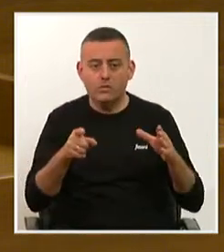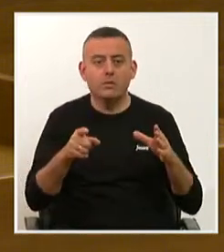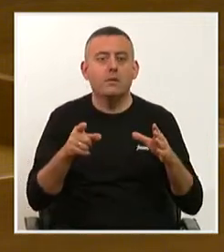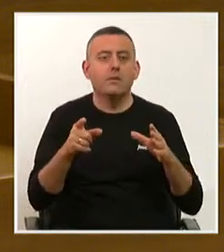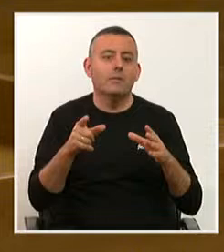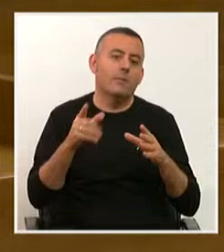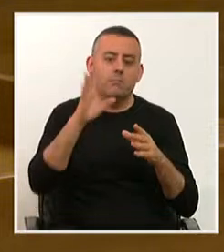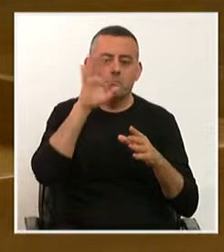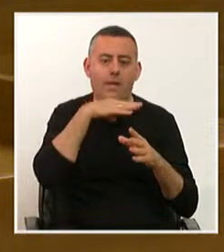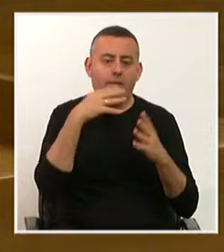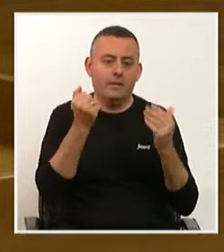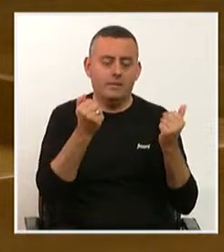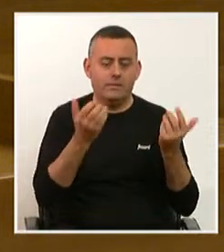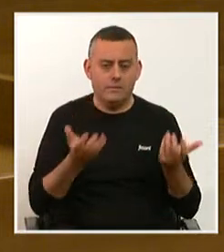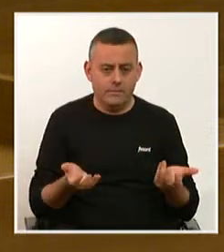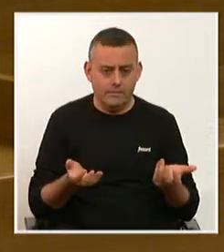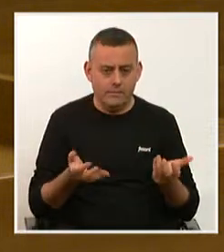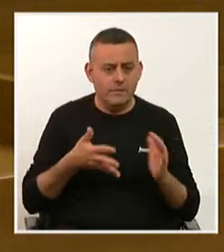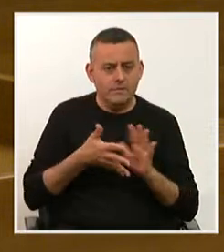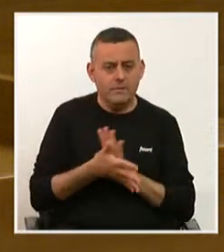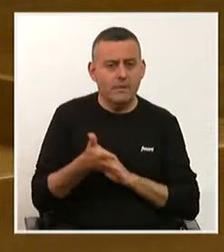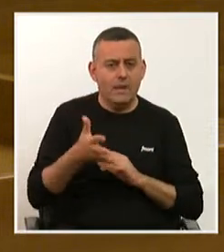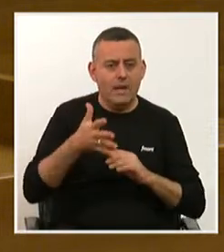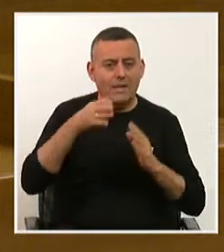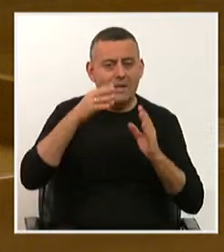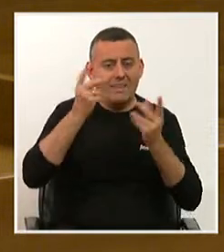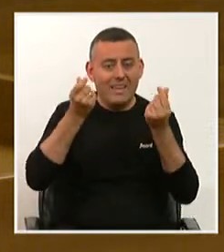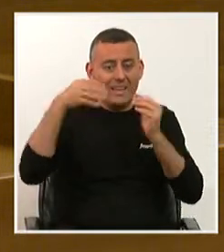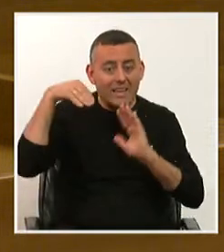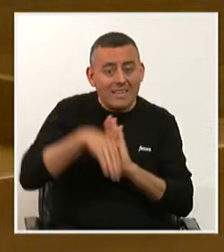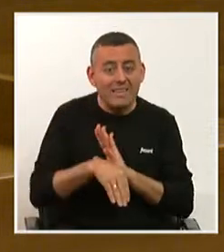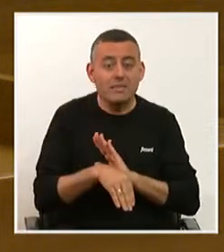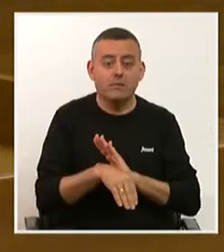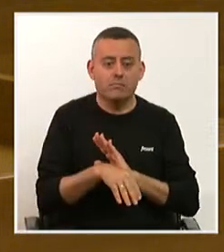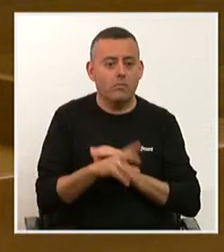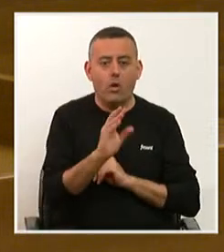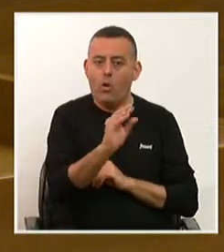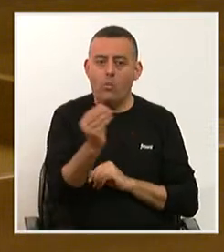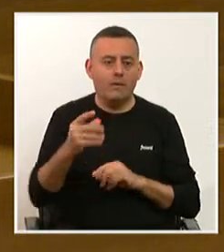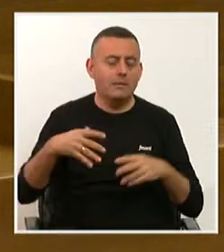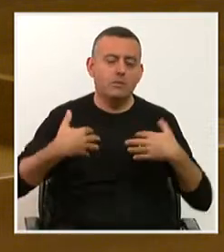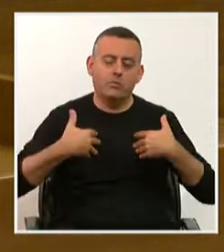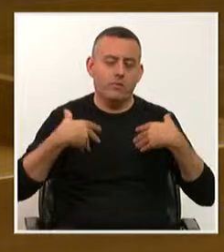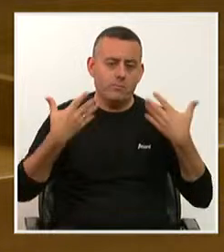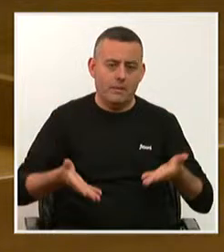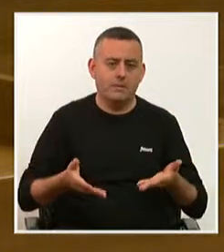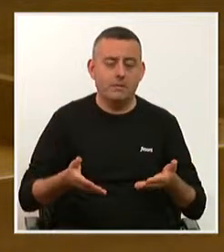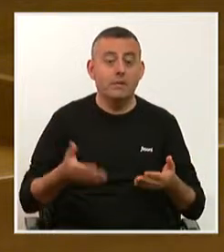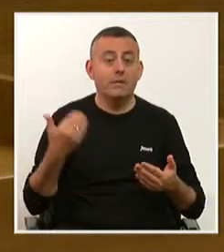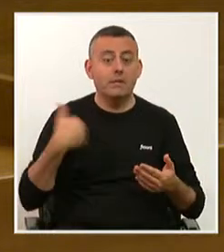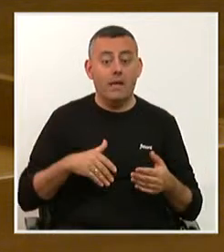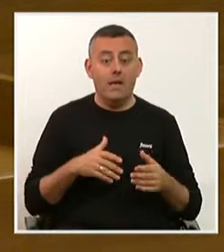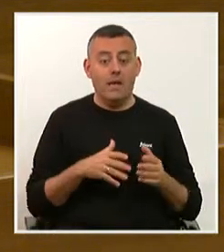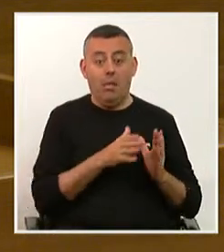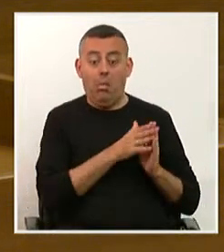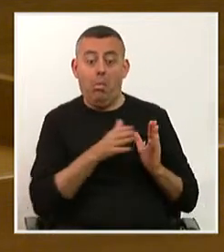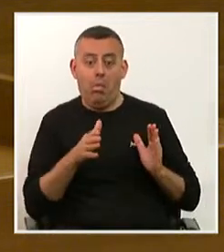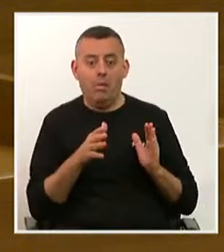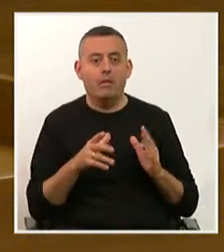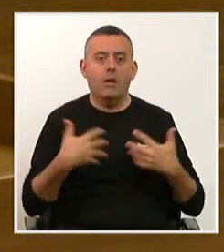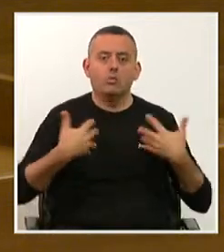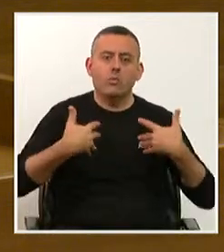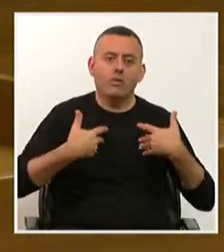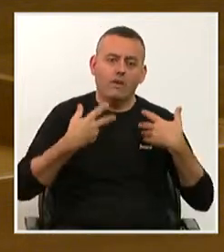colec vulnerable cual Cris y en aquas primer cuart de dos que han complic poder desenvolupar el